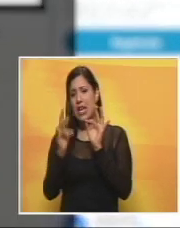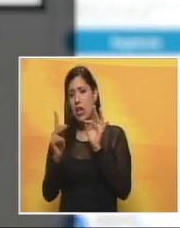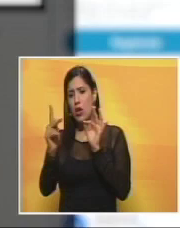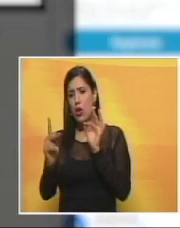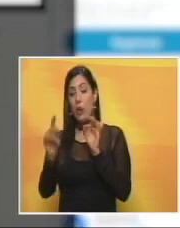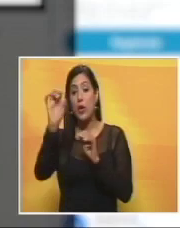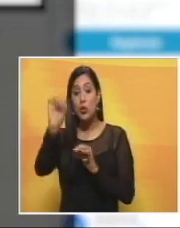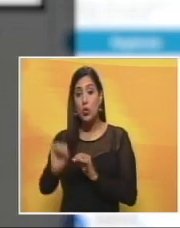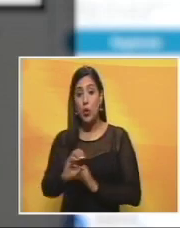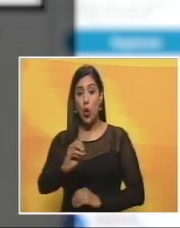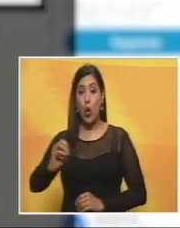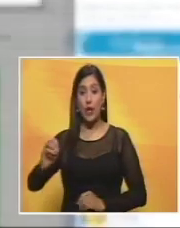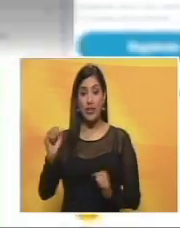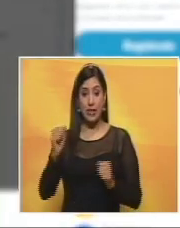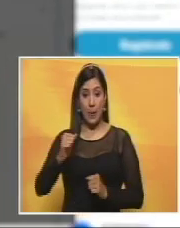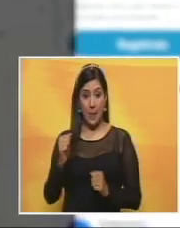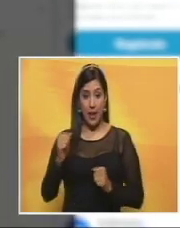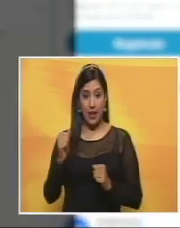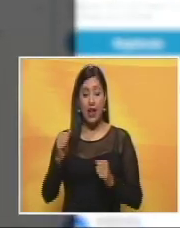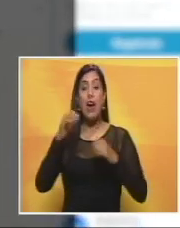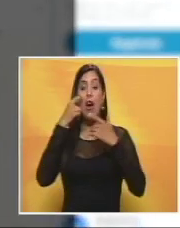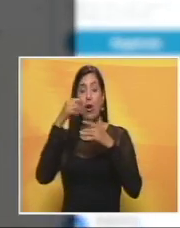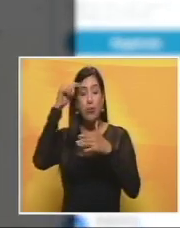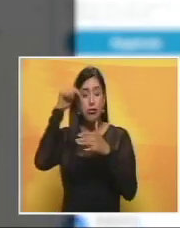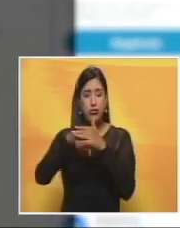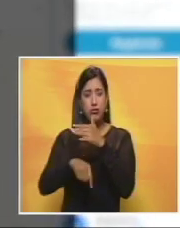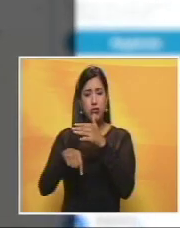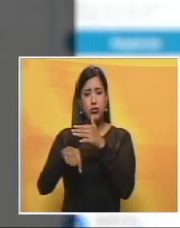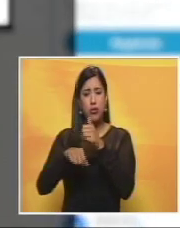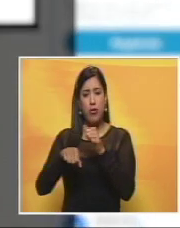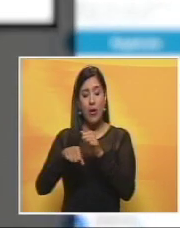kilómetros al suroeste de Mérida y detalló que la profundidad del